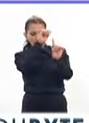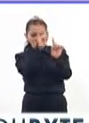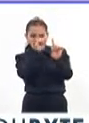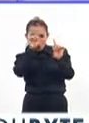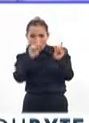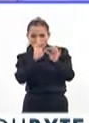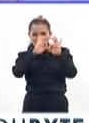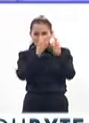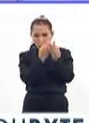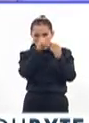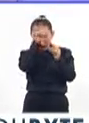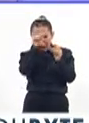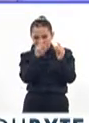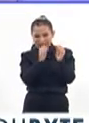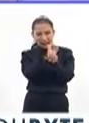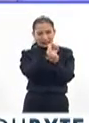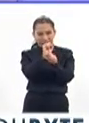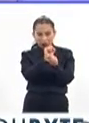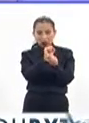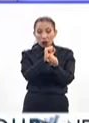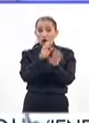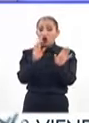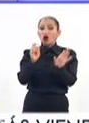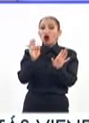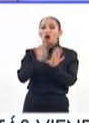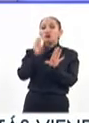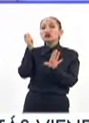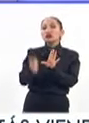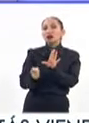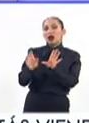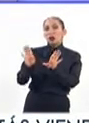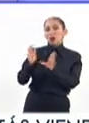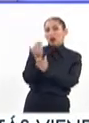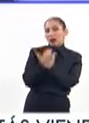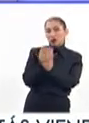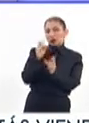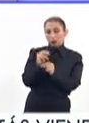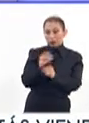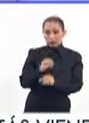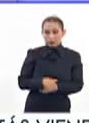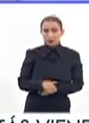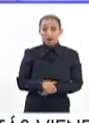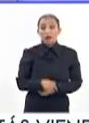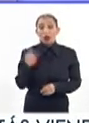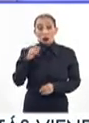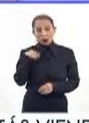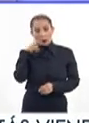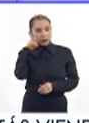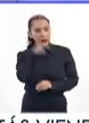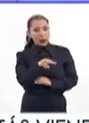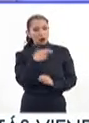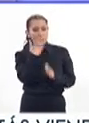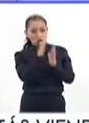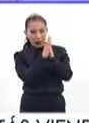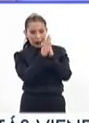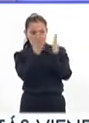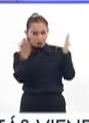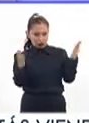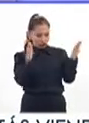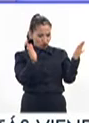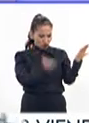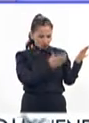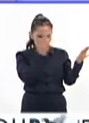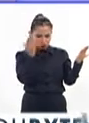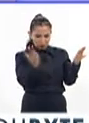¿no? No es menos interesante. ¿A qué voy? Cuando uno ve, por ejemplo, algunos libros,